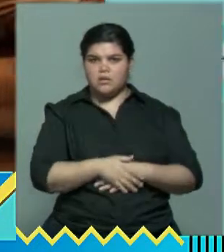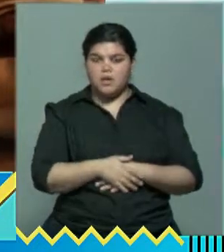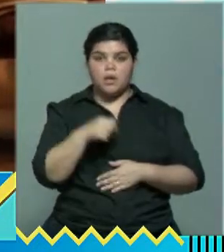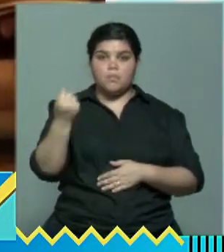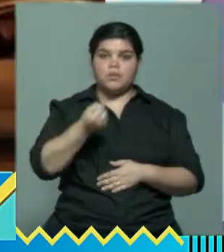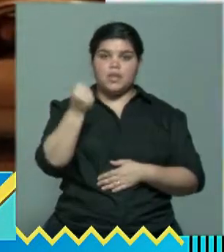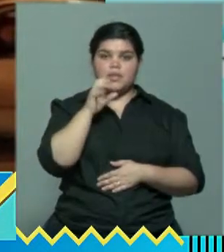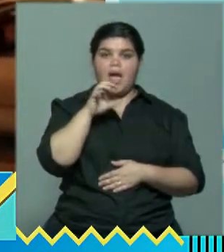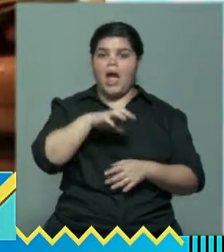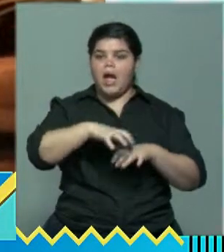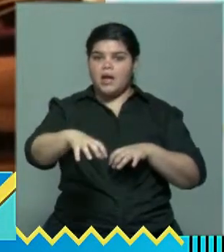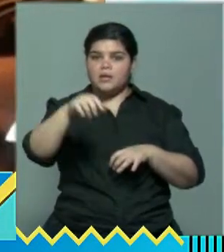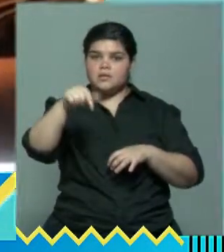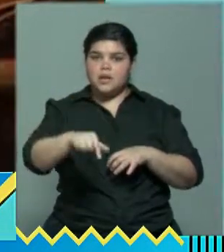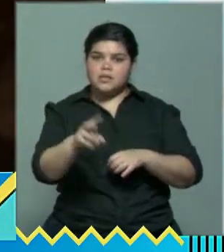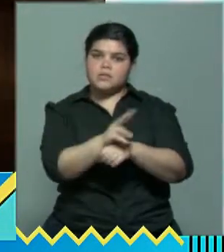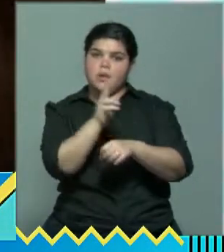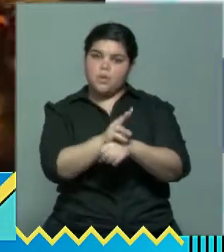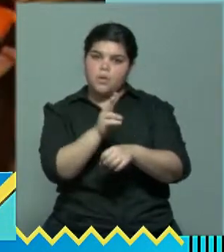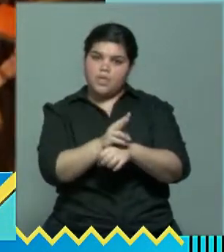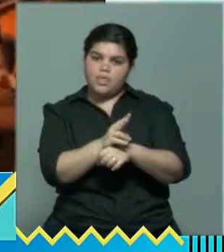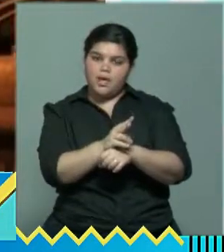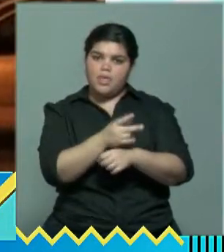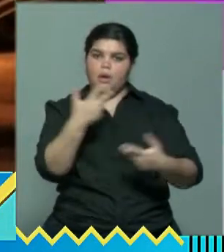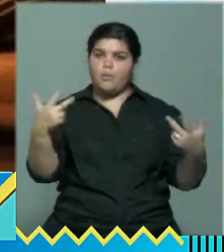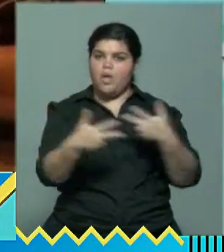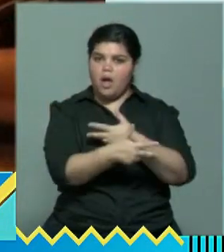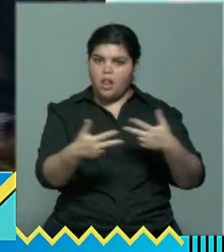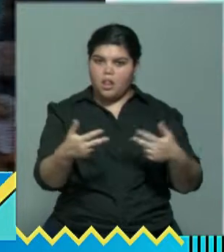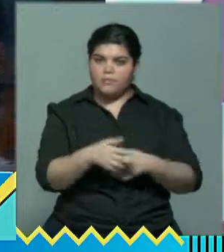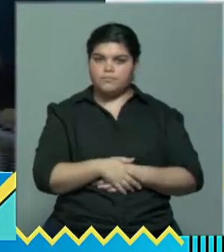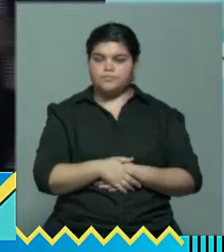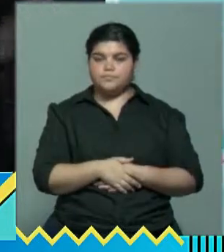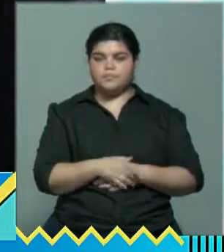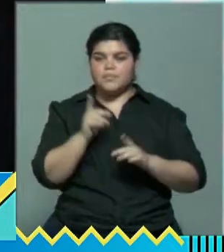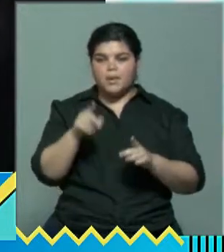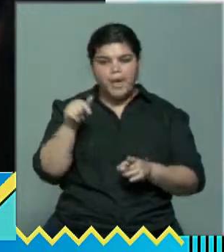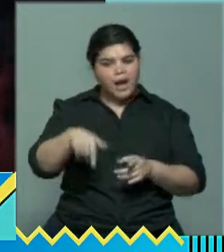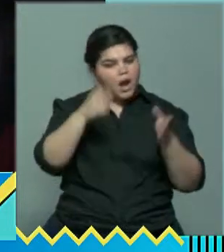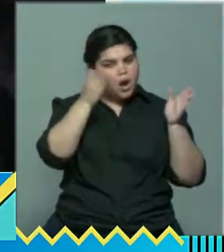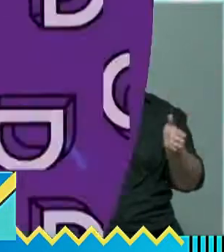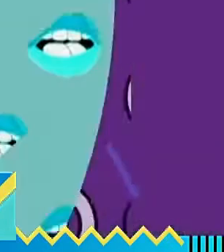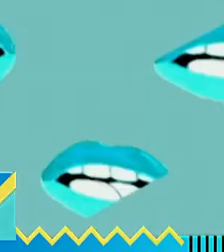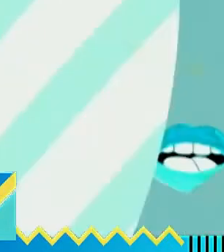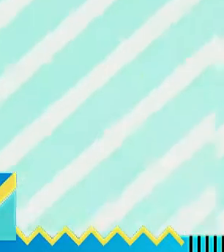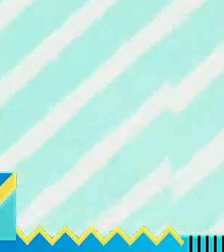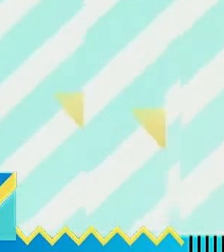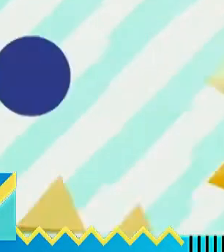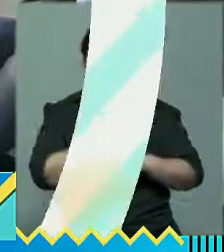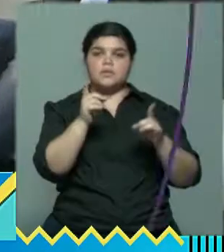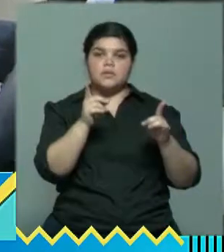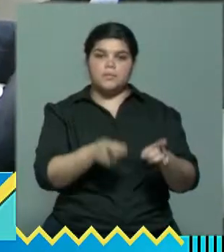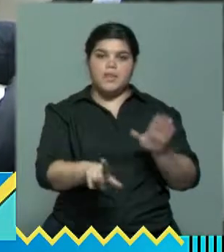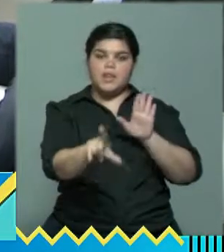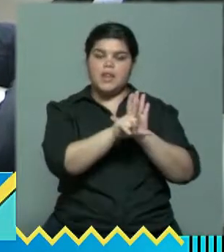el Observatorio de Seguridad Vial, etc. Por eso digo... Creo que acá se ordena un poquito el Claro, tema pero lo que digo es, el tema normativo, bueno,